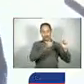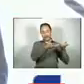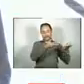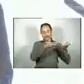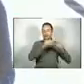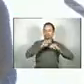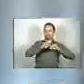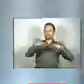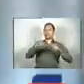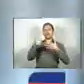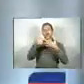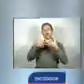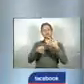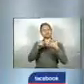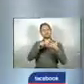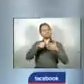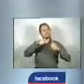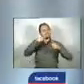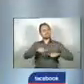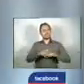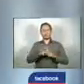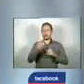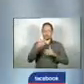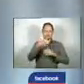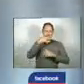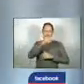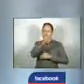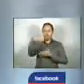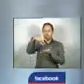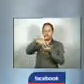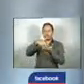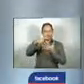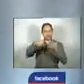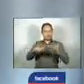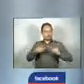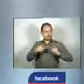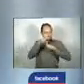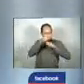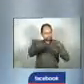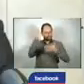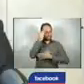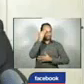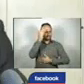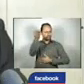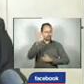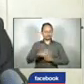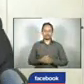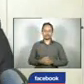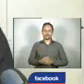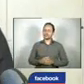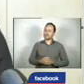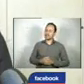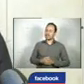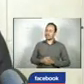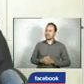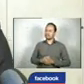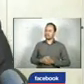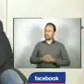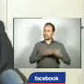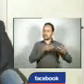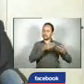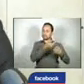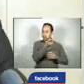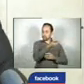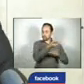marco legal, ya que es de carácter público y la población tiene derecho a conocerla. Esas conversaciones son